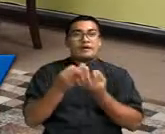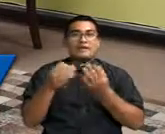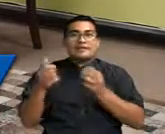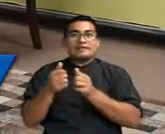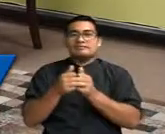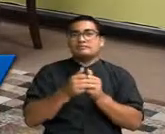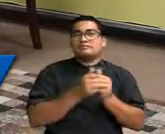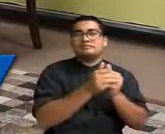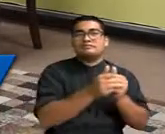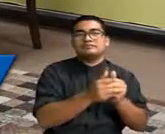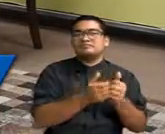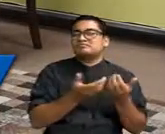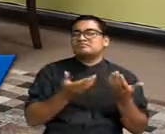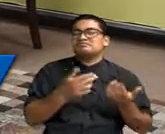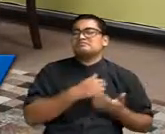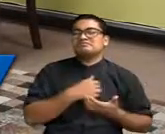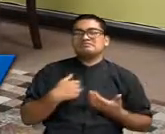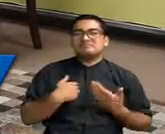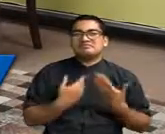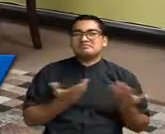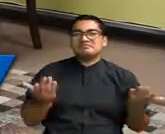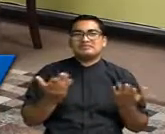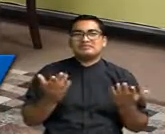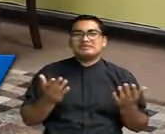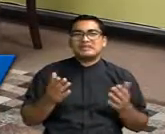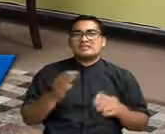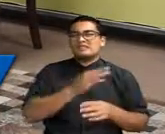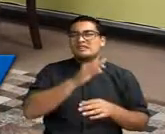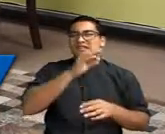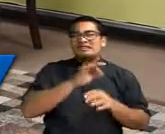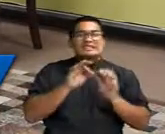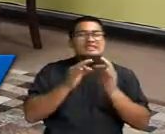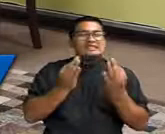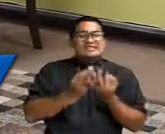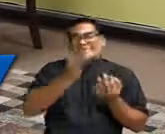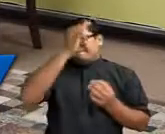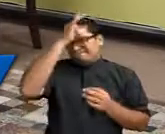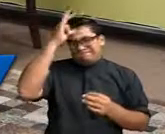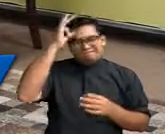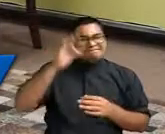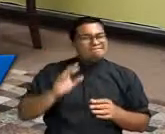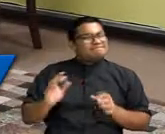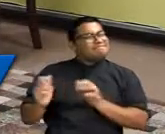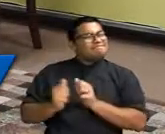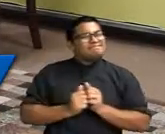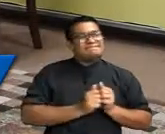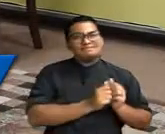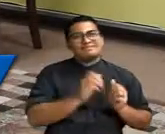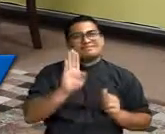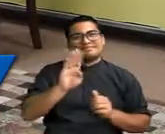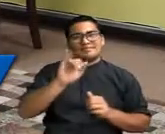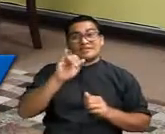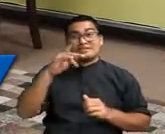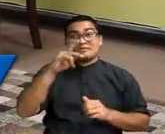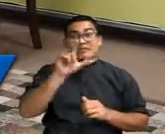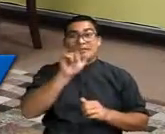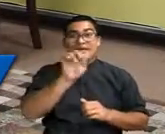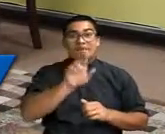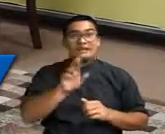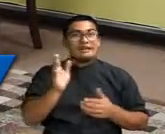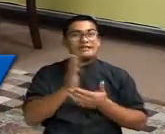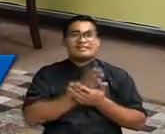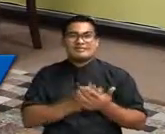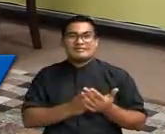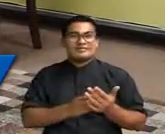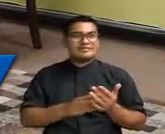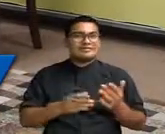acompañadas por los familiares que ya no la aguantan, pues? Imagínense una persona bipolar que sea agresiva, sí, y que se enoje con